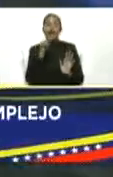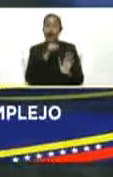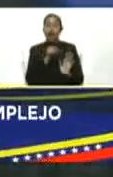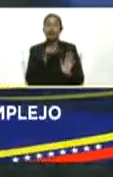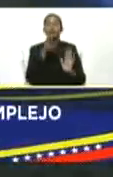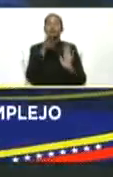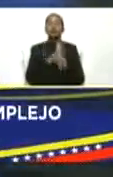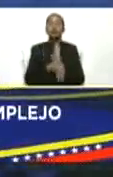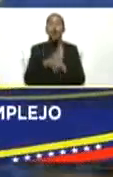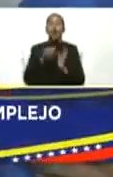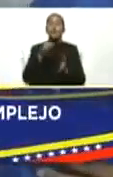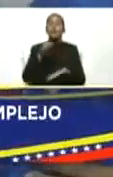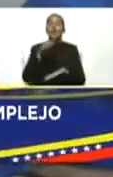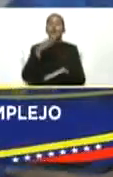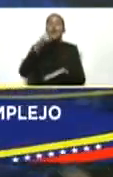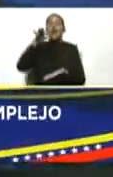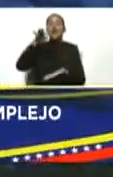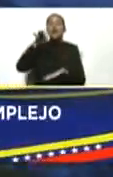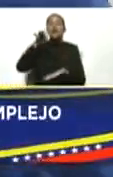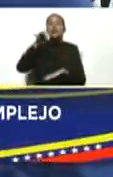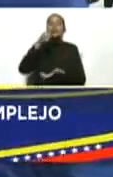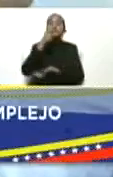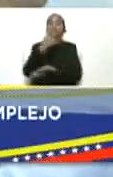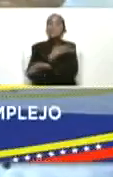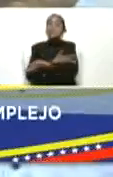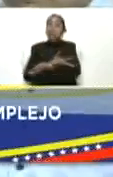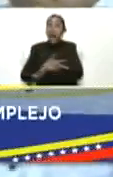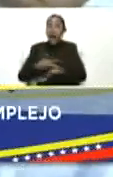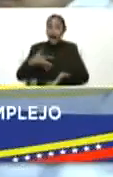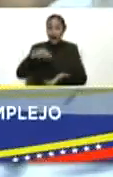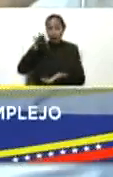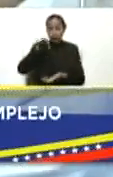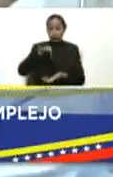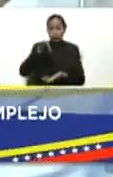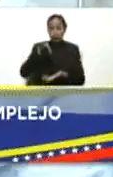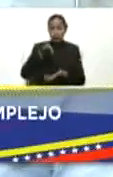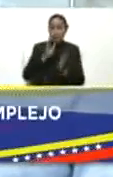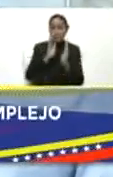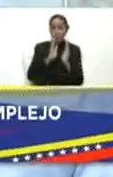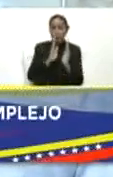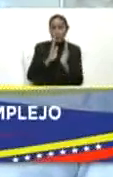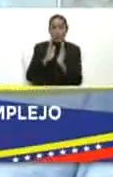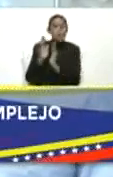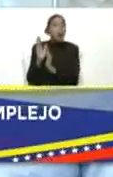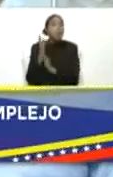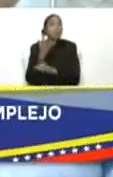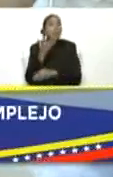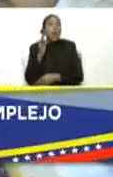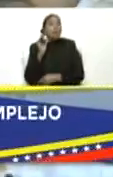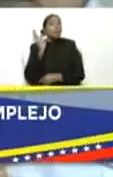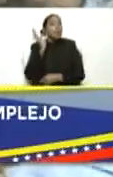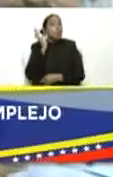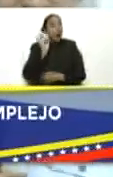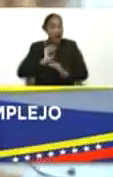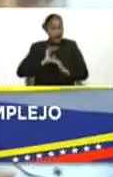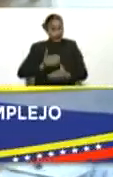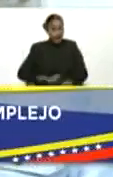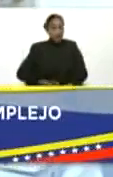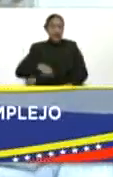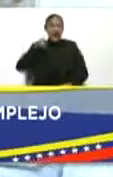de concentrado globular que podamos necesitar en algún momento para cualquier mujer que lo necesite y así lo